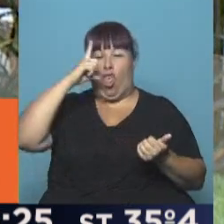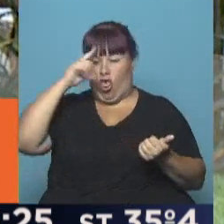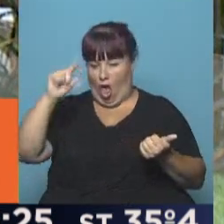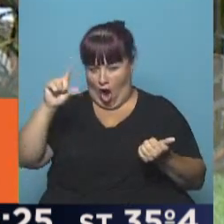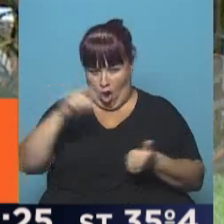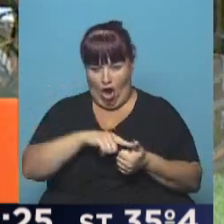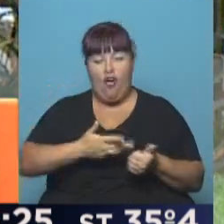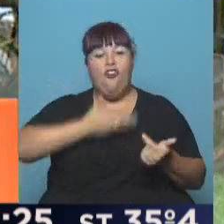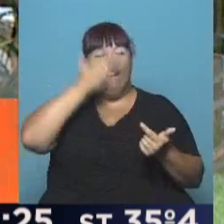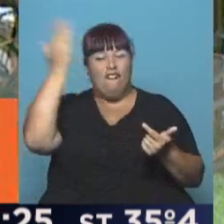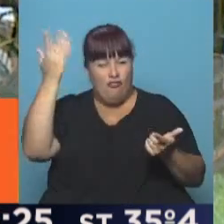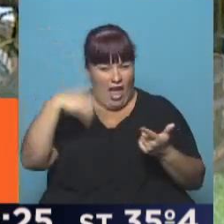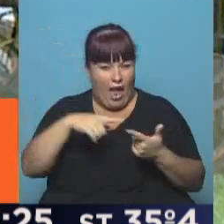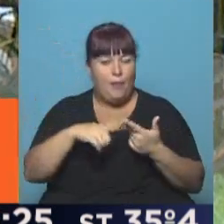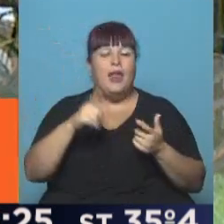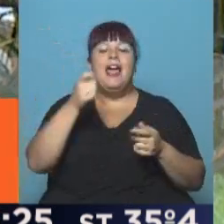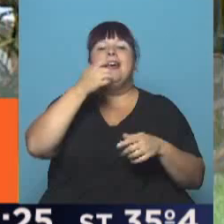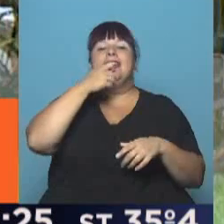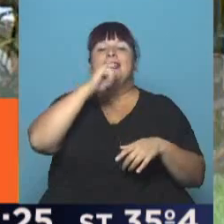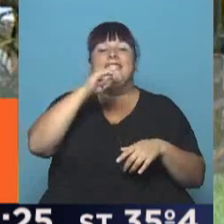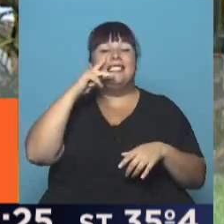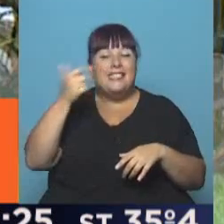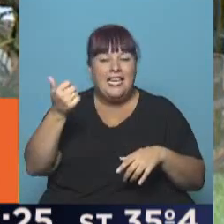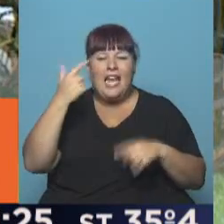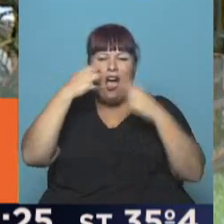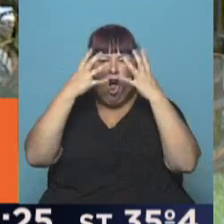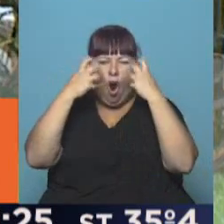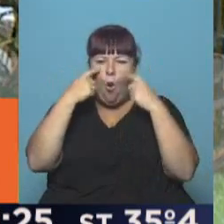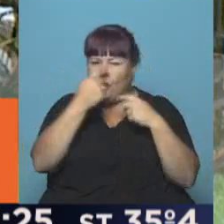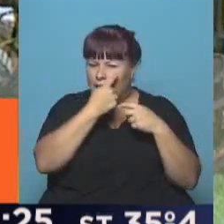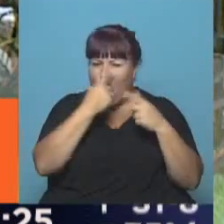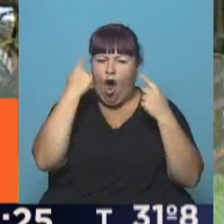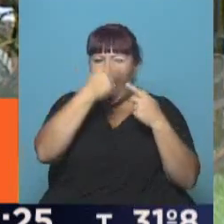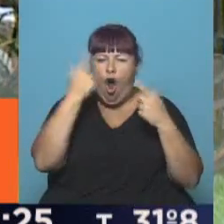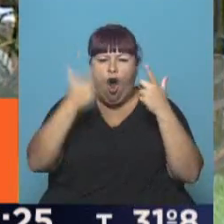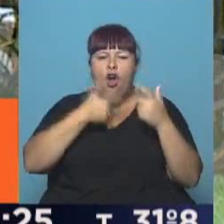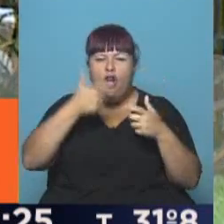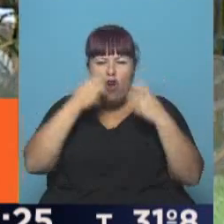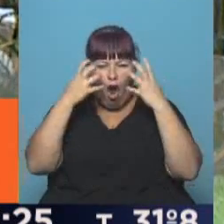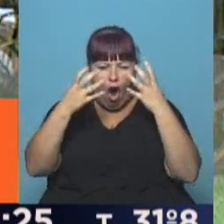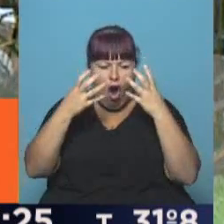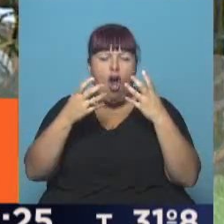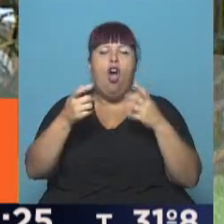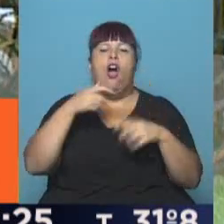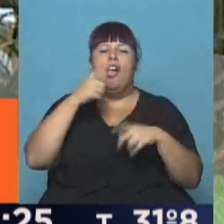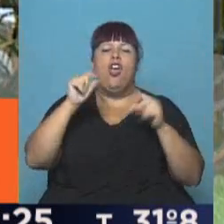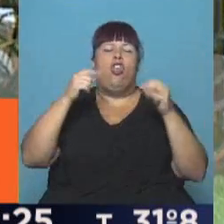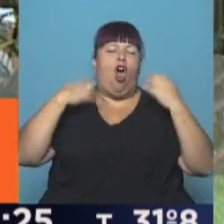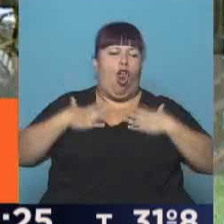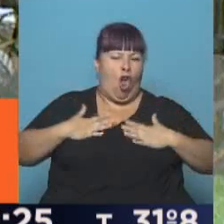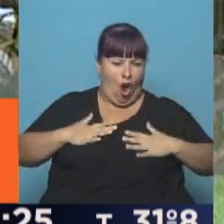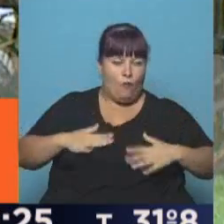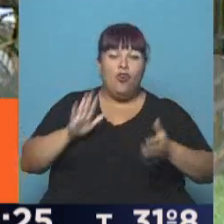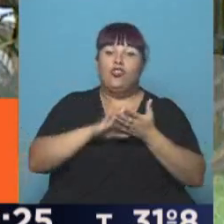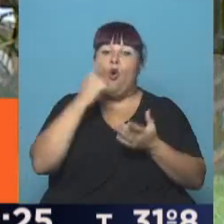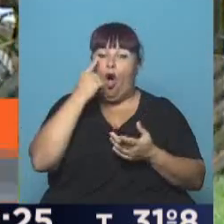fiebre alta y en el caso del cica conjuntivitis se ponen los ojos muy colorados y da dolor articular lo de